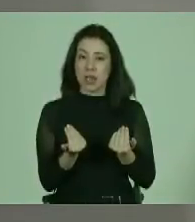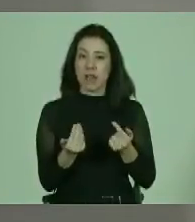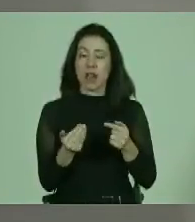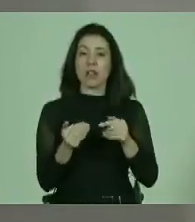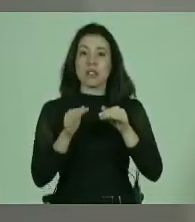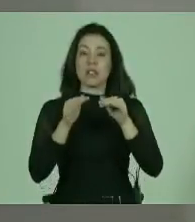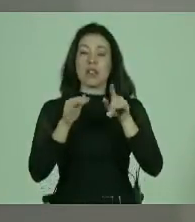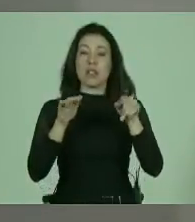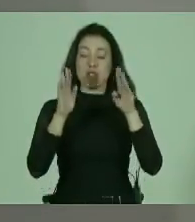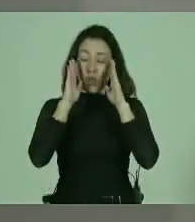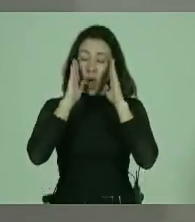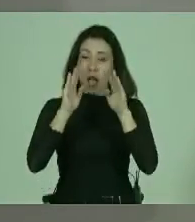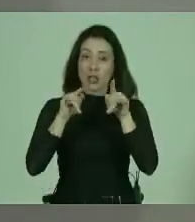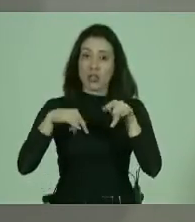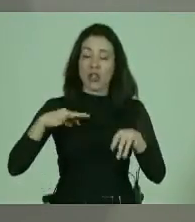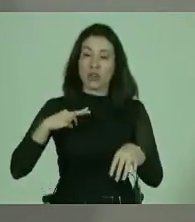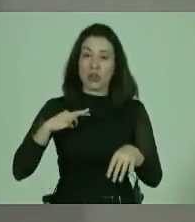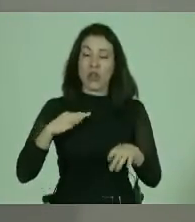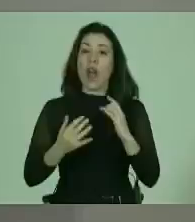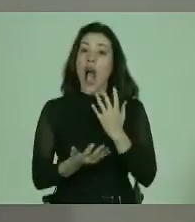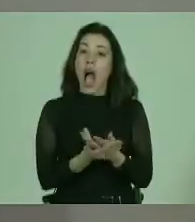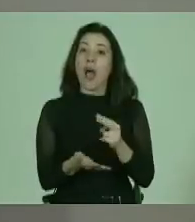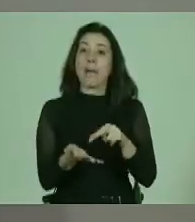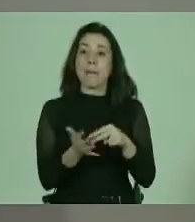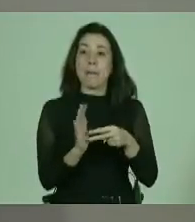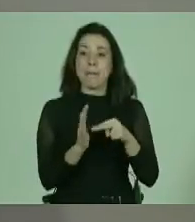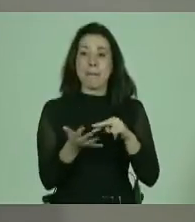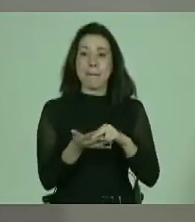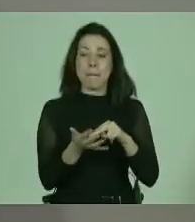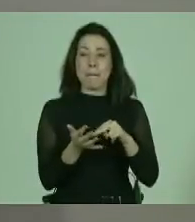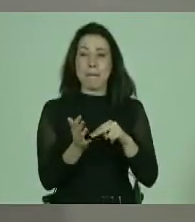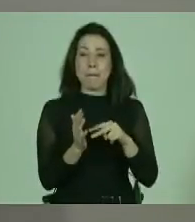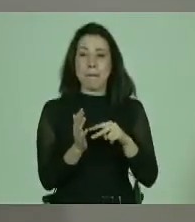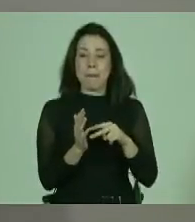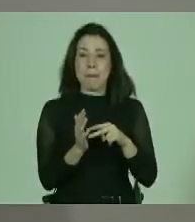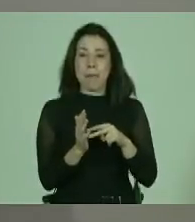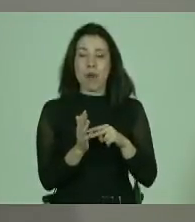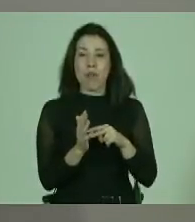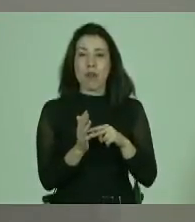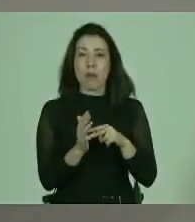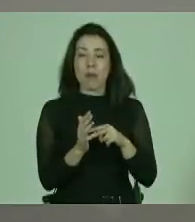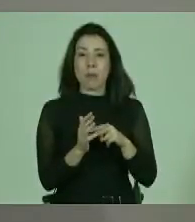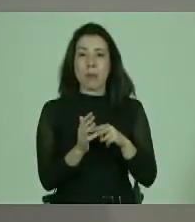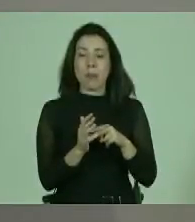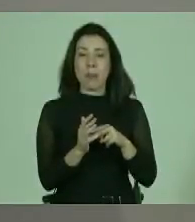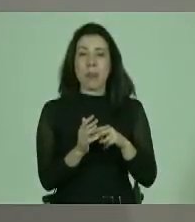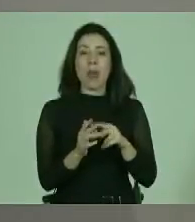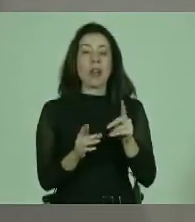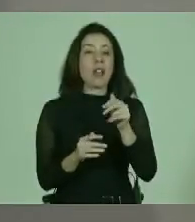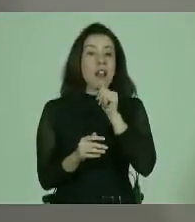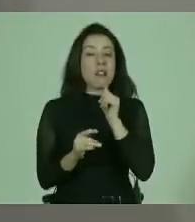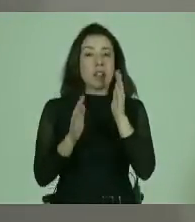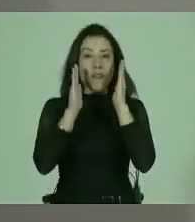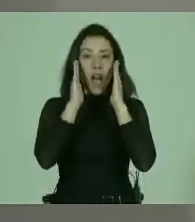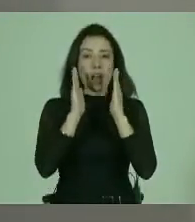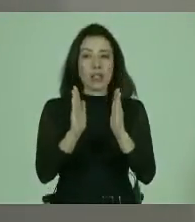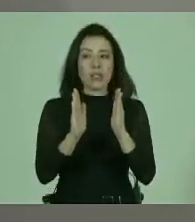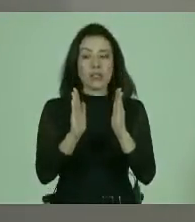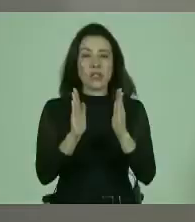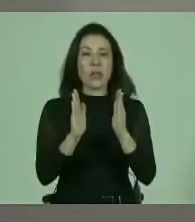de los ciudadanos de que había problemas que permanecían sin la debida atención